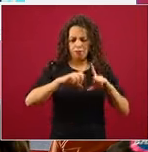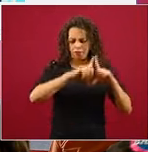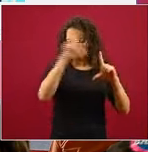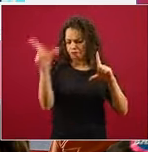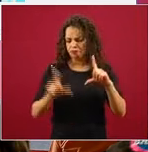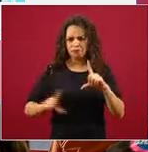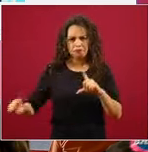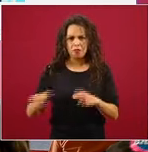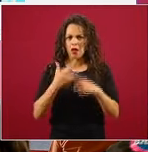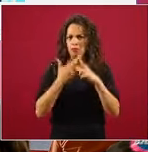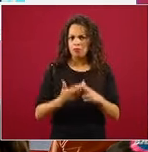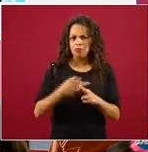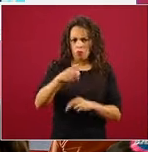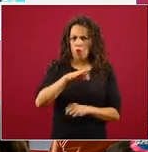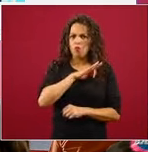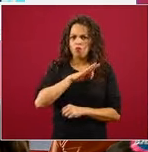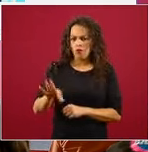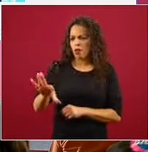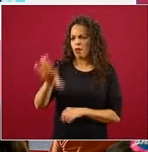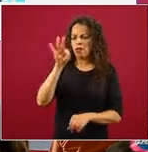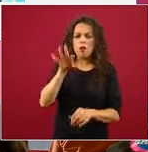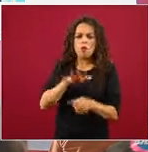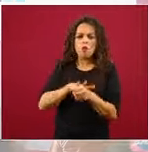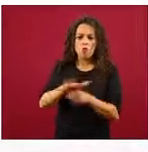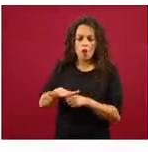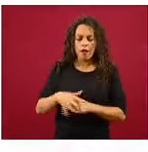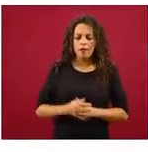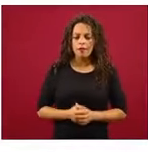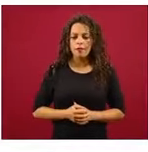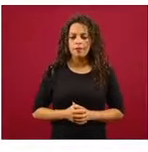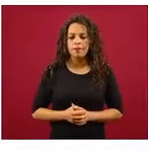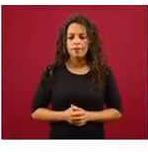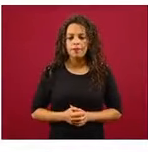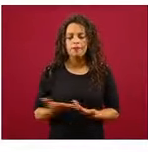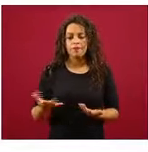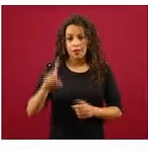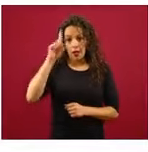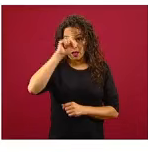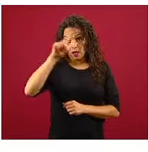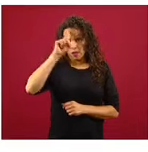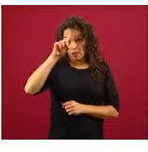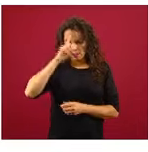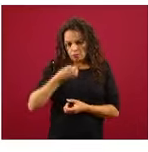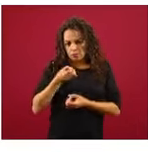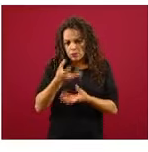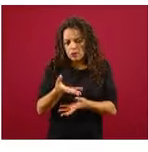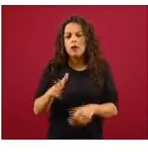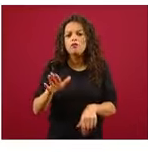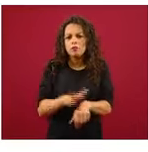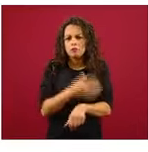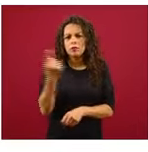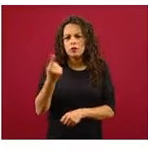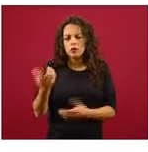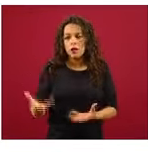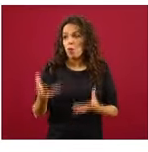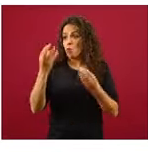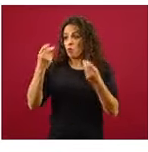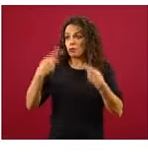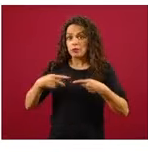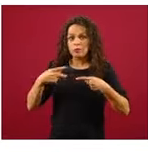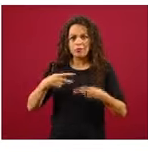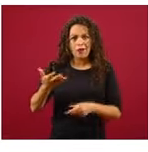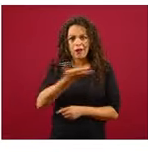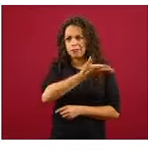incluyen la anticoncepción de emergencia. La recomendamos porque mucha gente no sabe que está